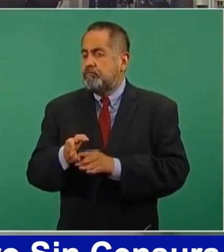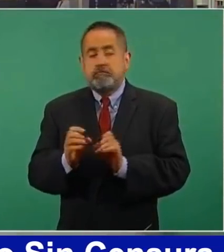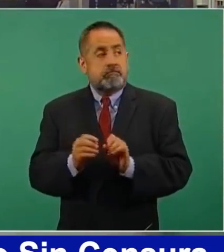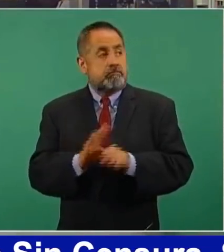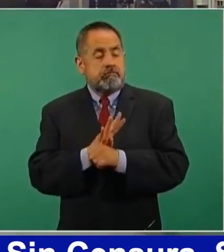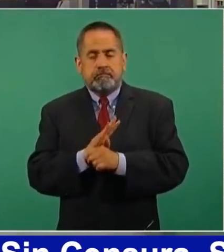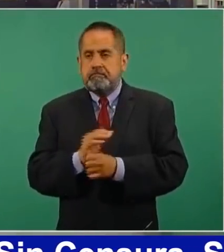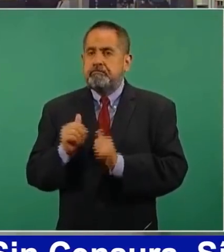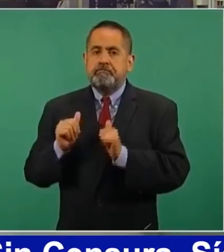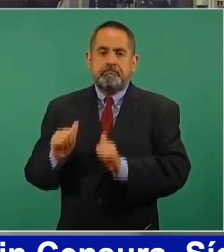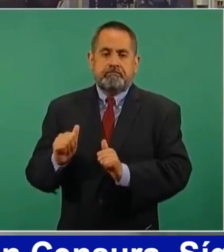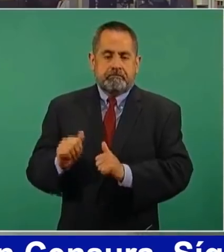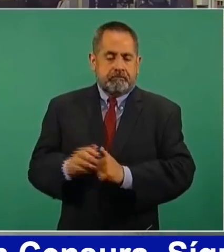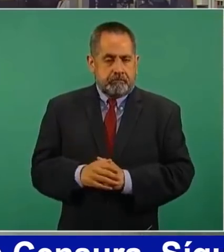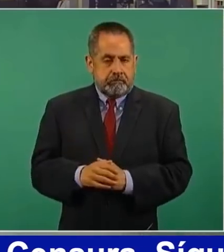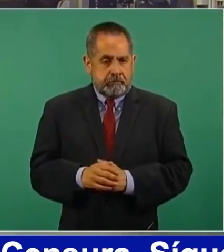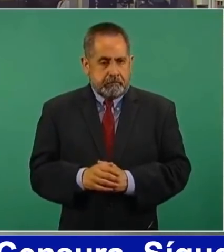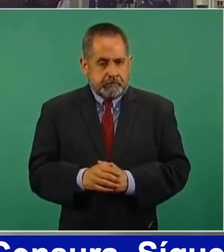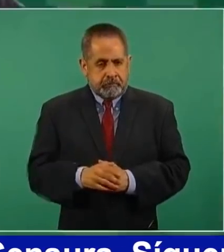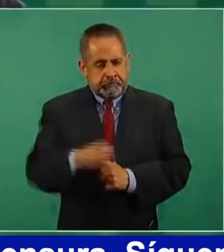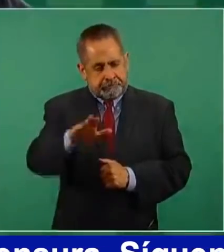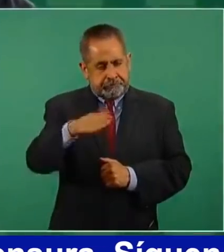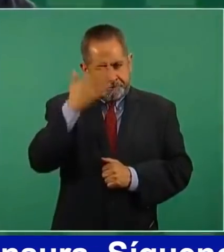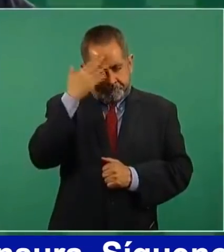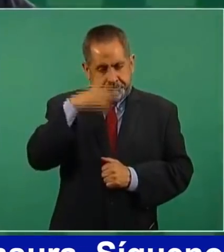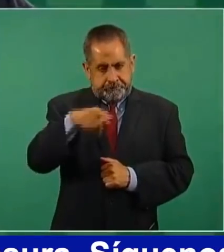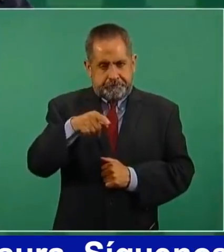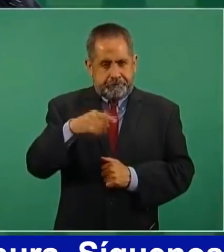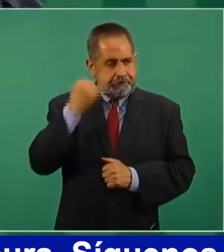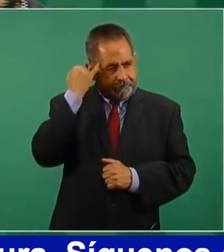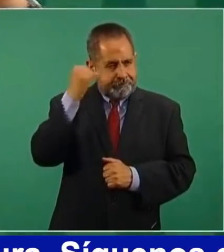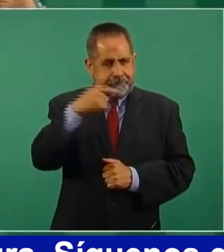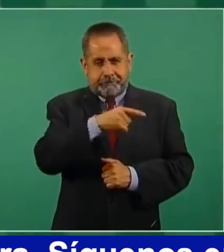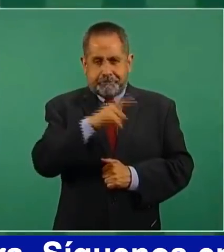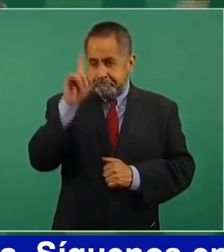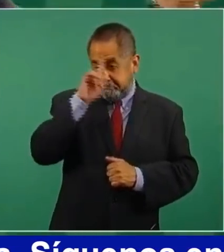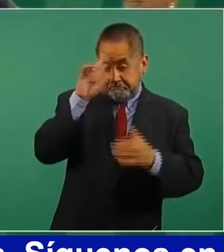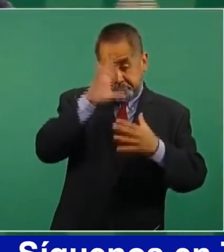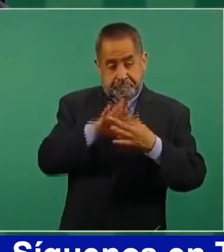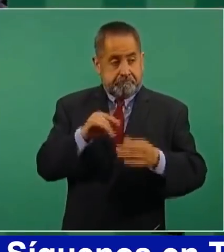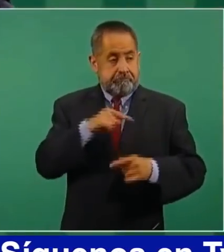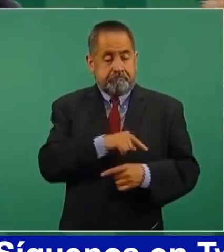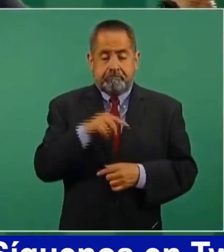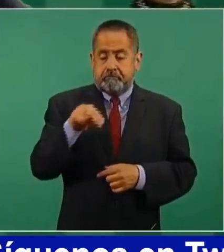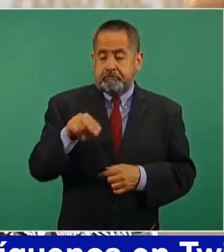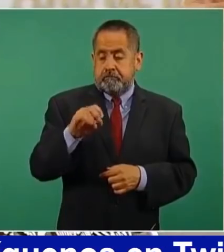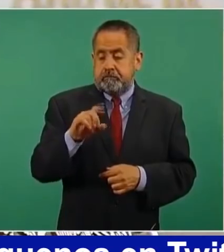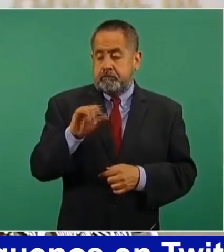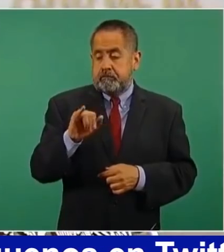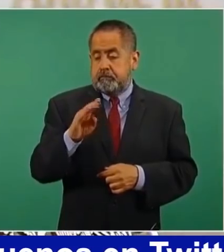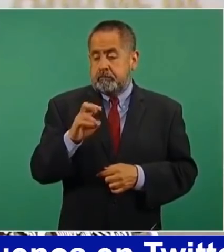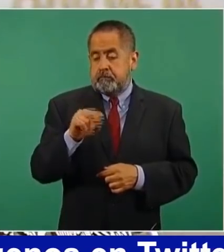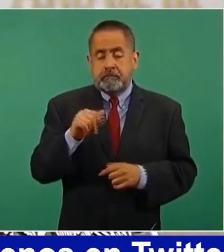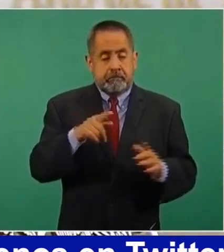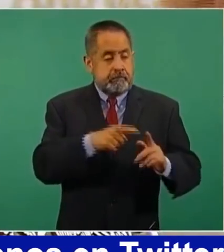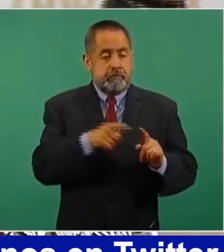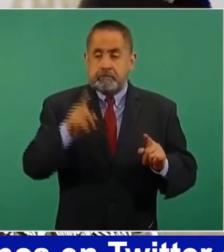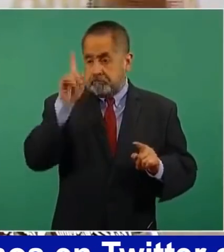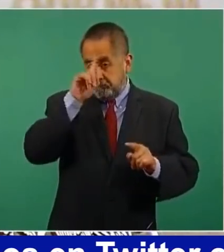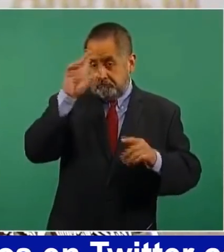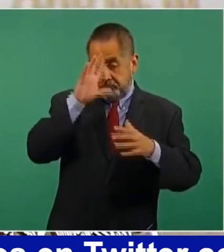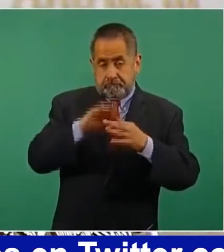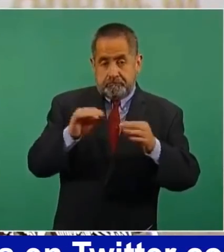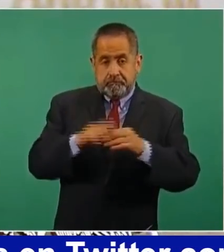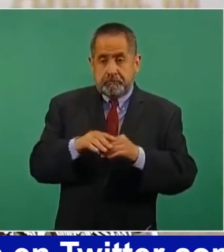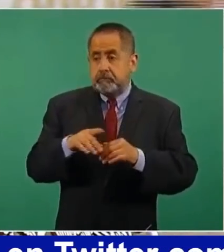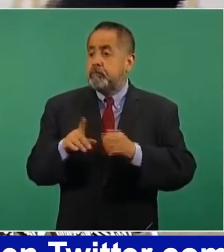Incluso las recetas neoliberales que se utilizan para